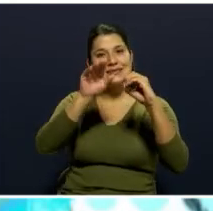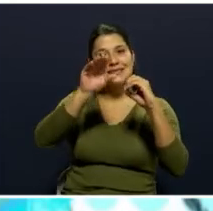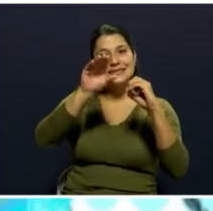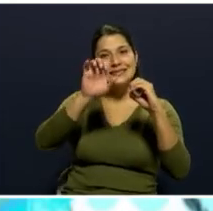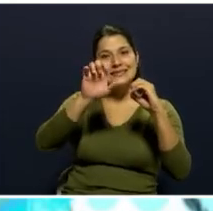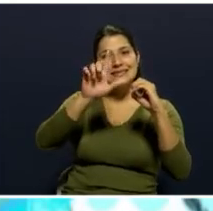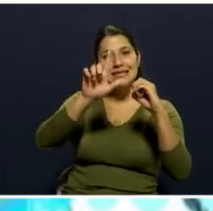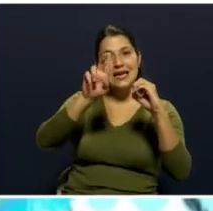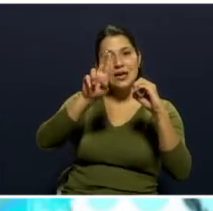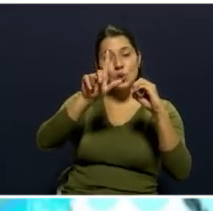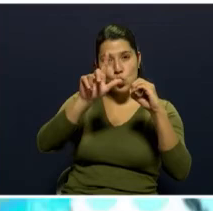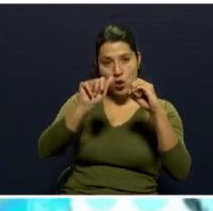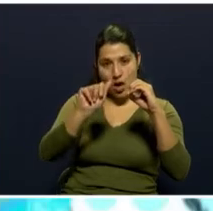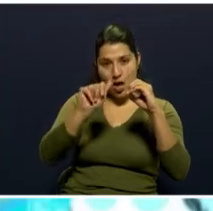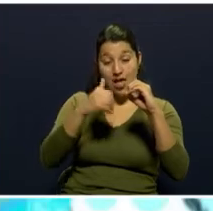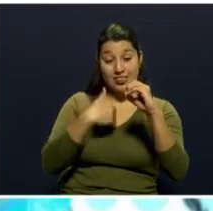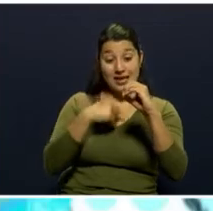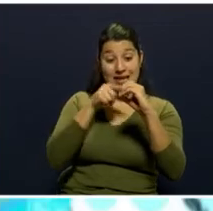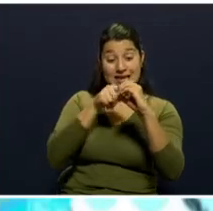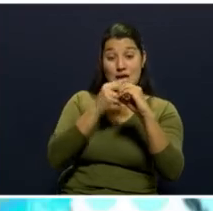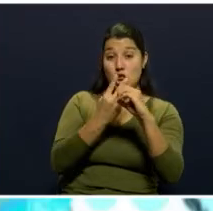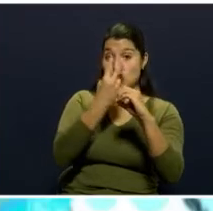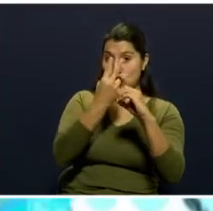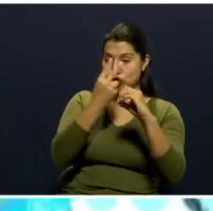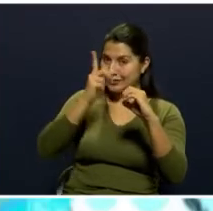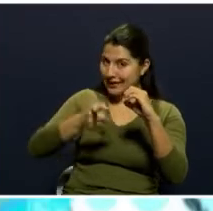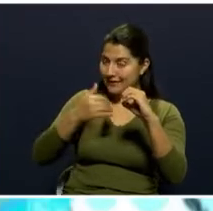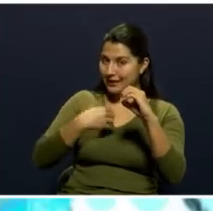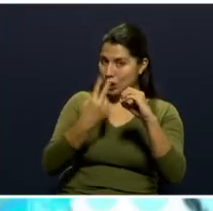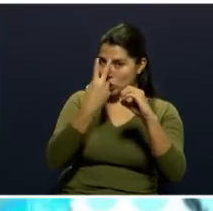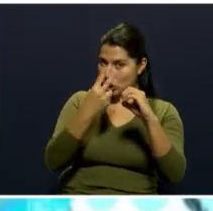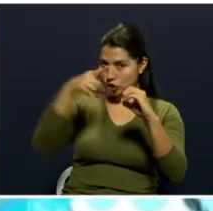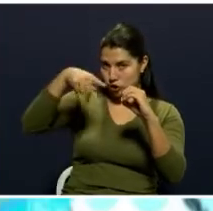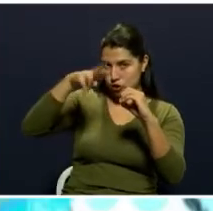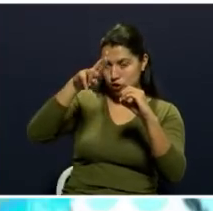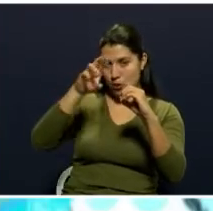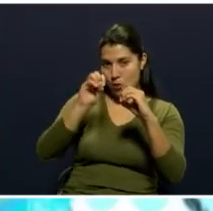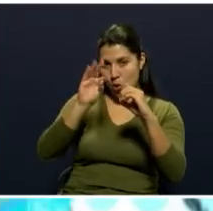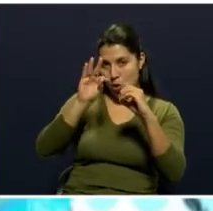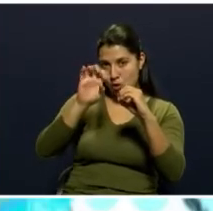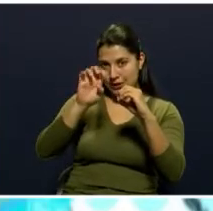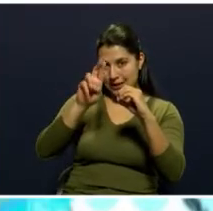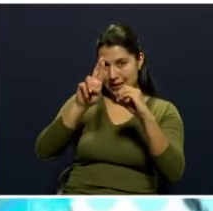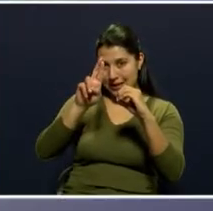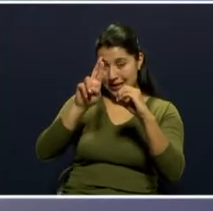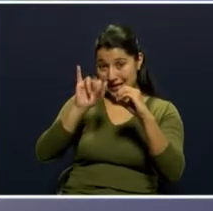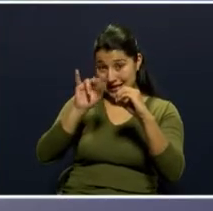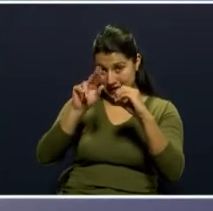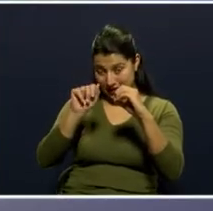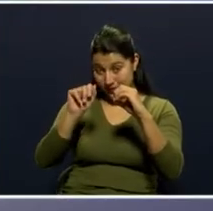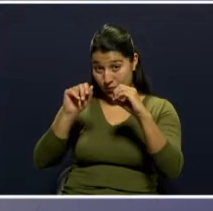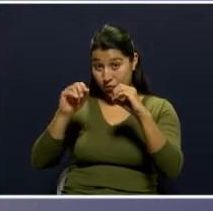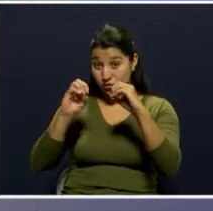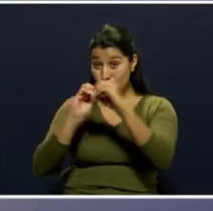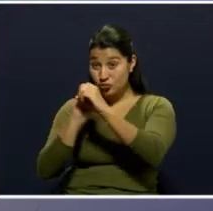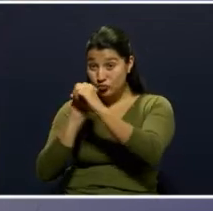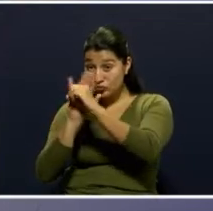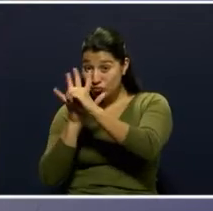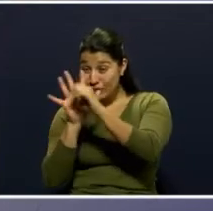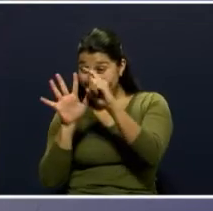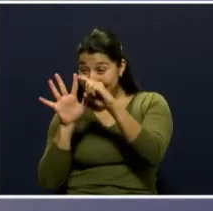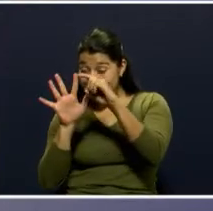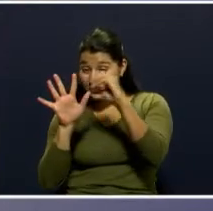que están presentes en distintos tejidos del cuerpo. Ahí entendemos cómo entra y por qué afecta